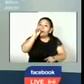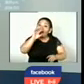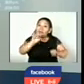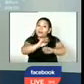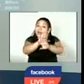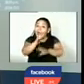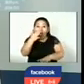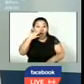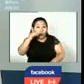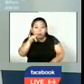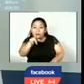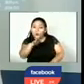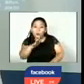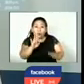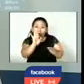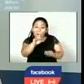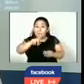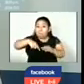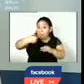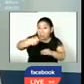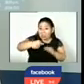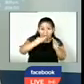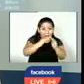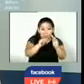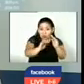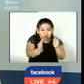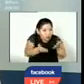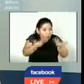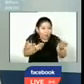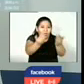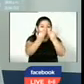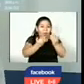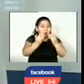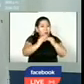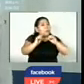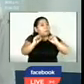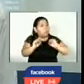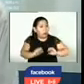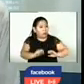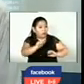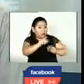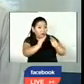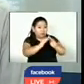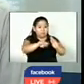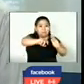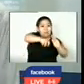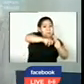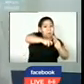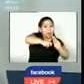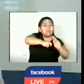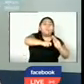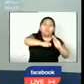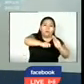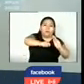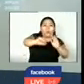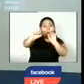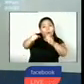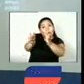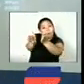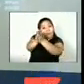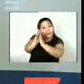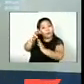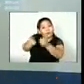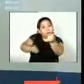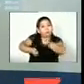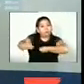que si usted todavía mañana no tiene el servicio de agua en sus chorros puede solicitar el servicio de pipas